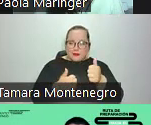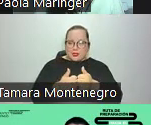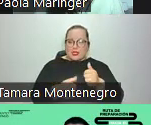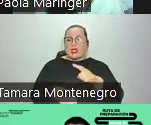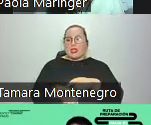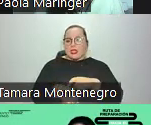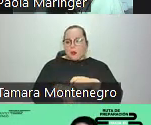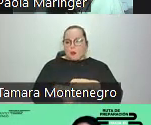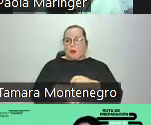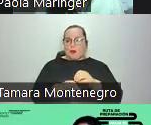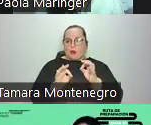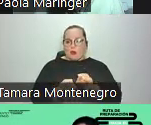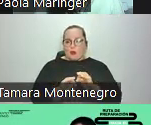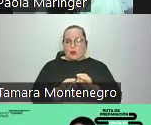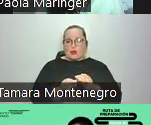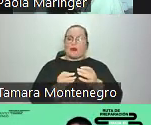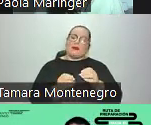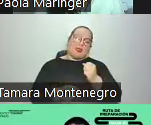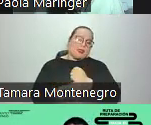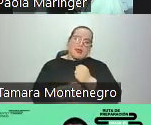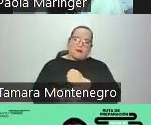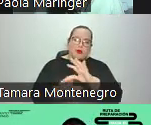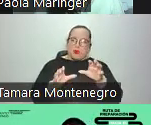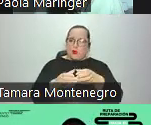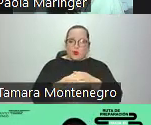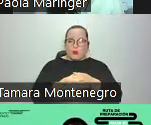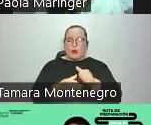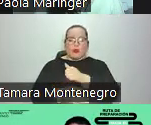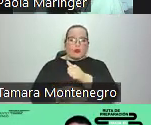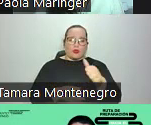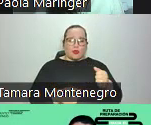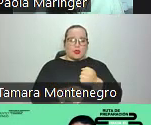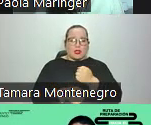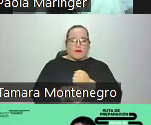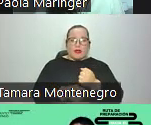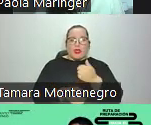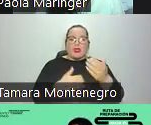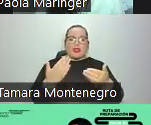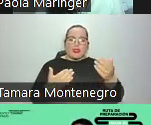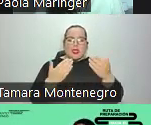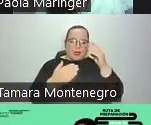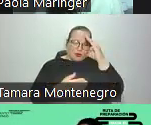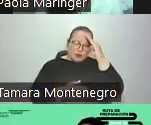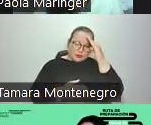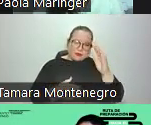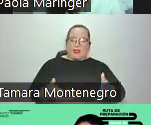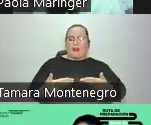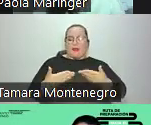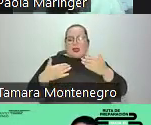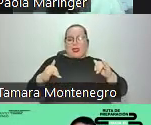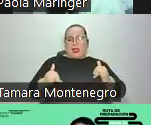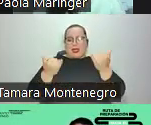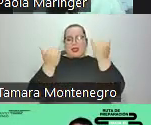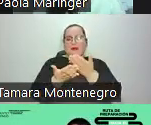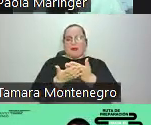Egresados, que definitivamente este trabajo en conjunto nos ha permitido entregarles todo este conocimiento y entusiasmo a través de estas temáticas.